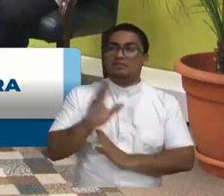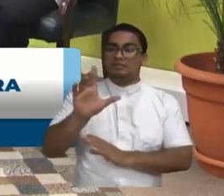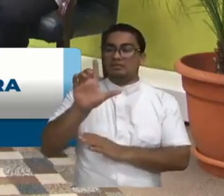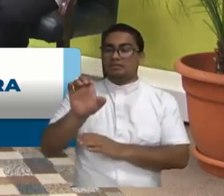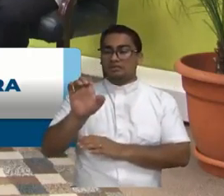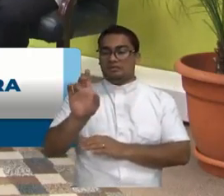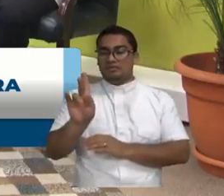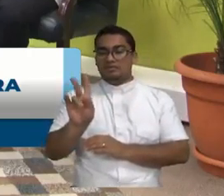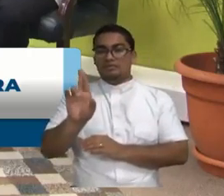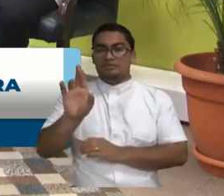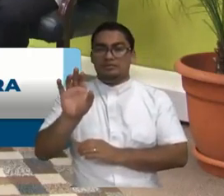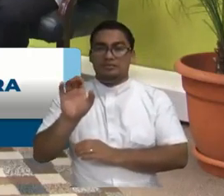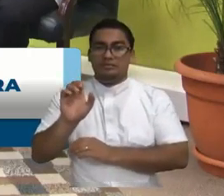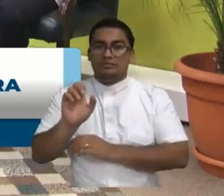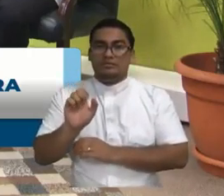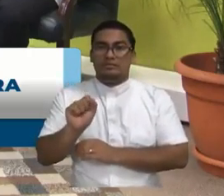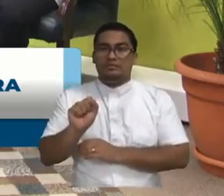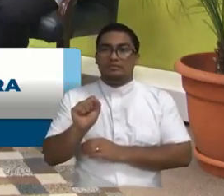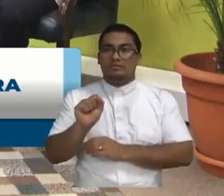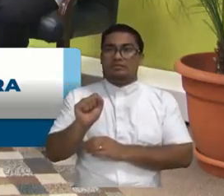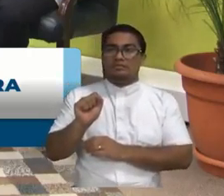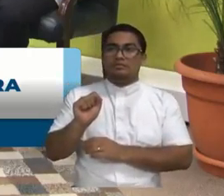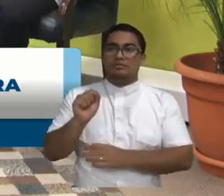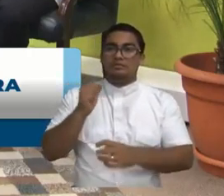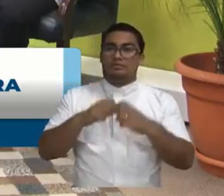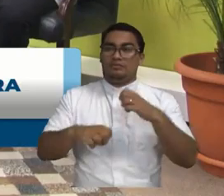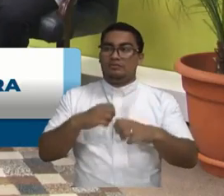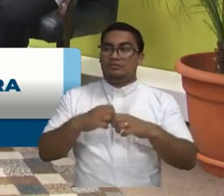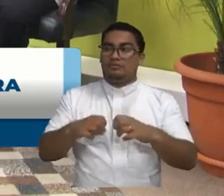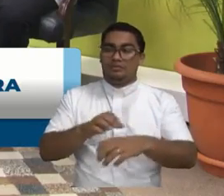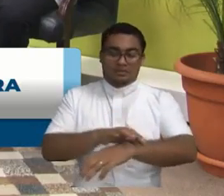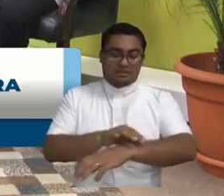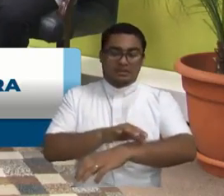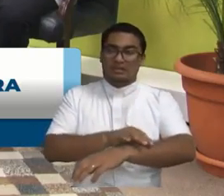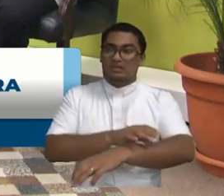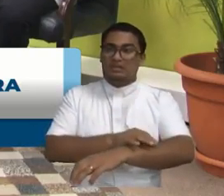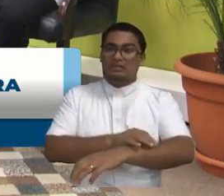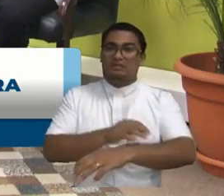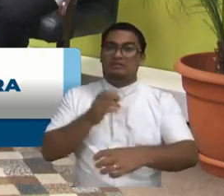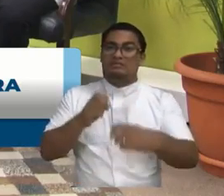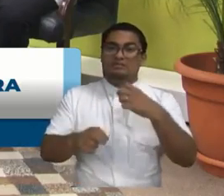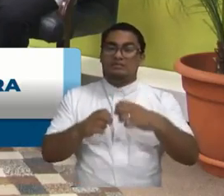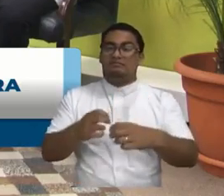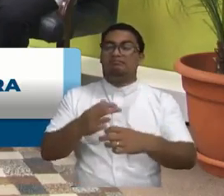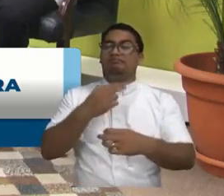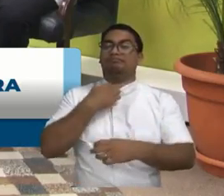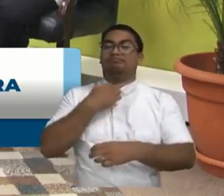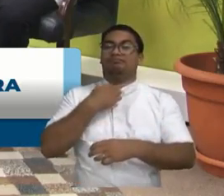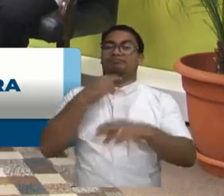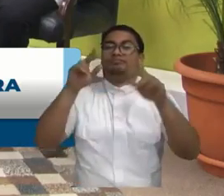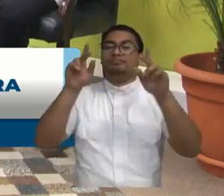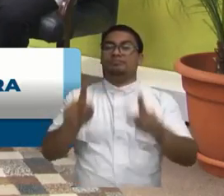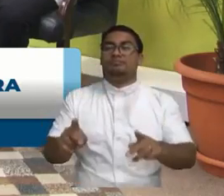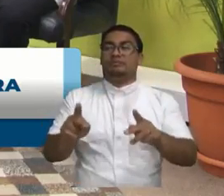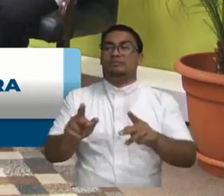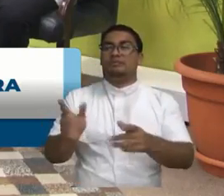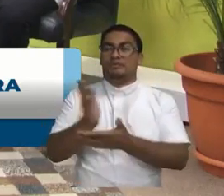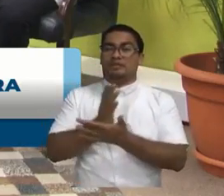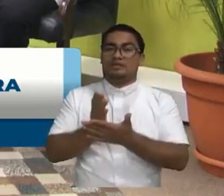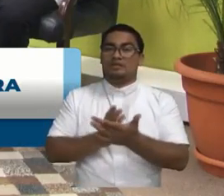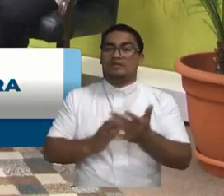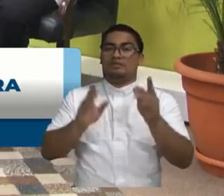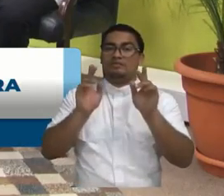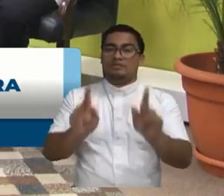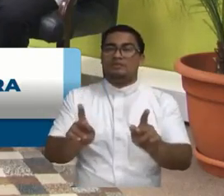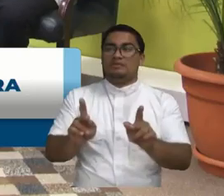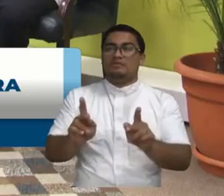enfermedad que... es una enfermedad, sino que también deja secuelas y mutilaciones a los pacientes. Entonces, uno de los indicadores son que